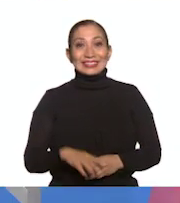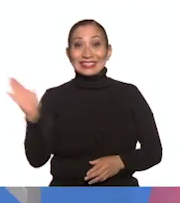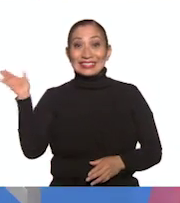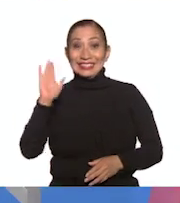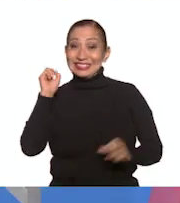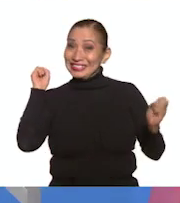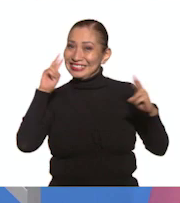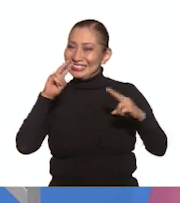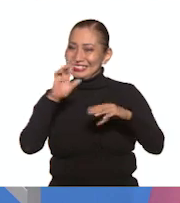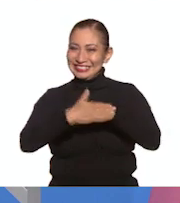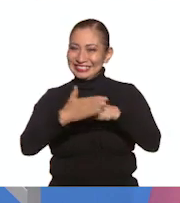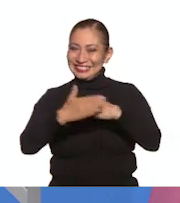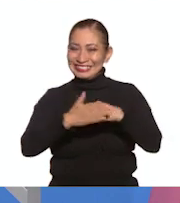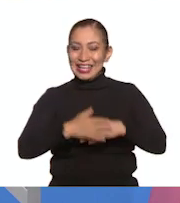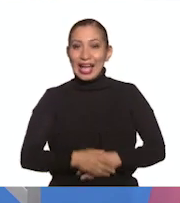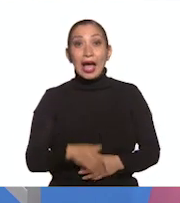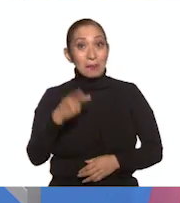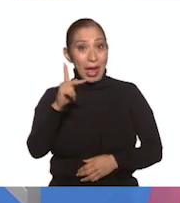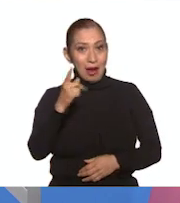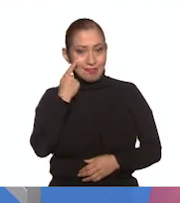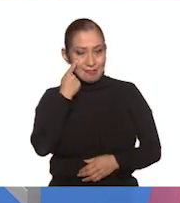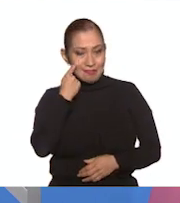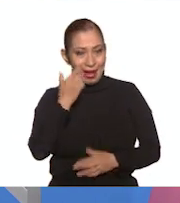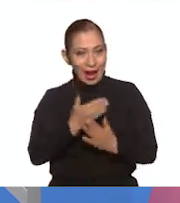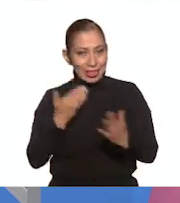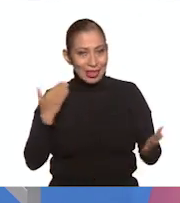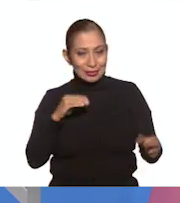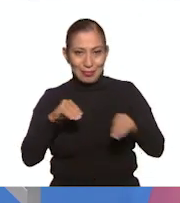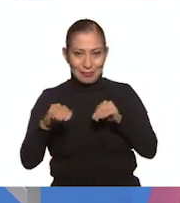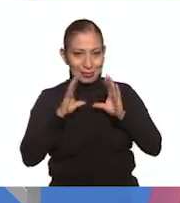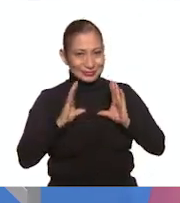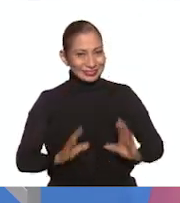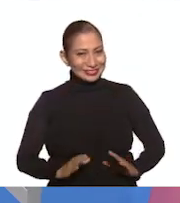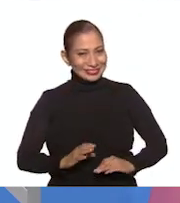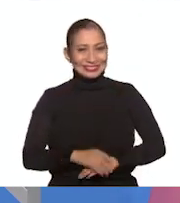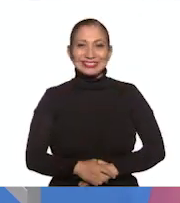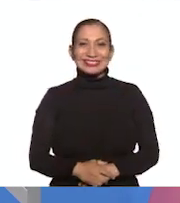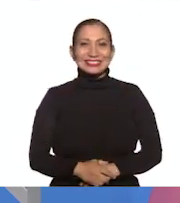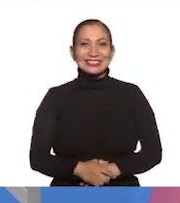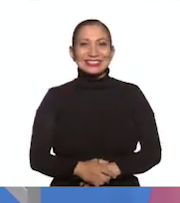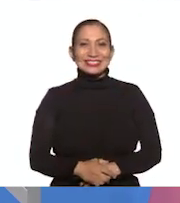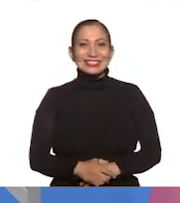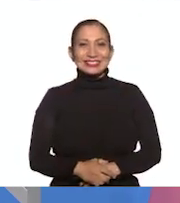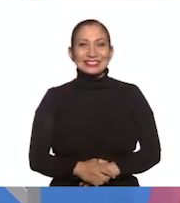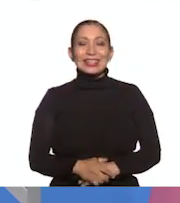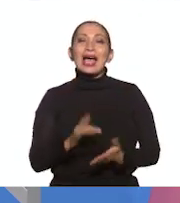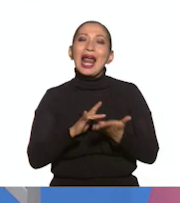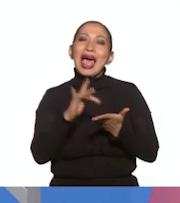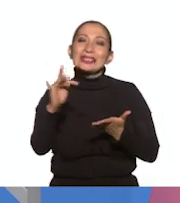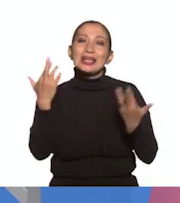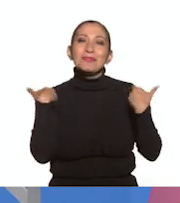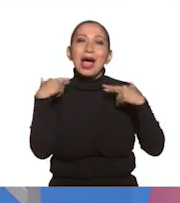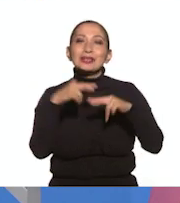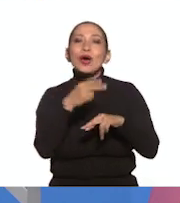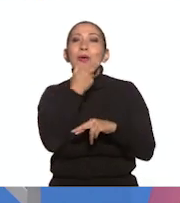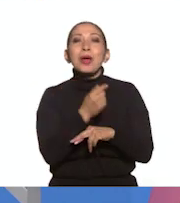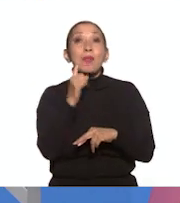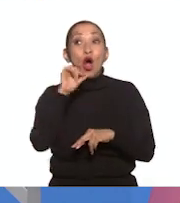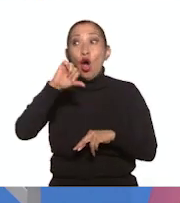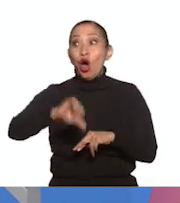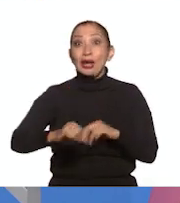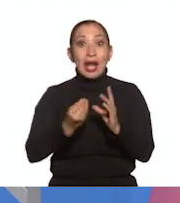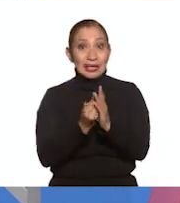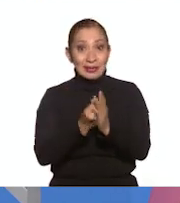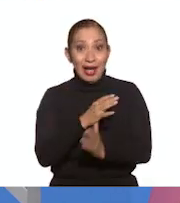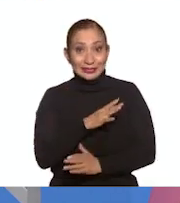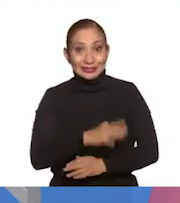Nos vemos hasta la próxima. Pero antes, a movernos un poco. Les damos las gracias a las maestras y maestros que el día